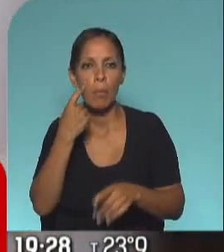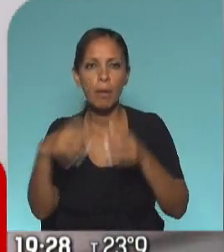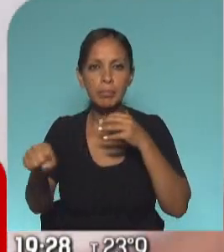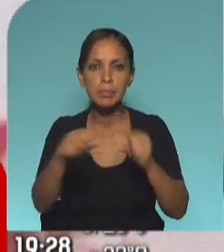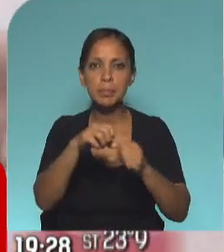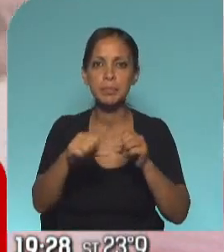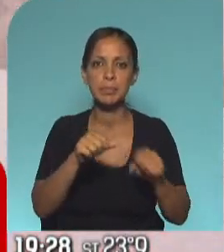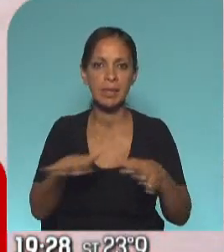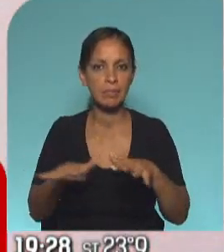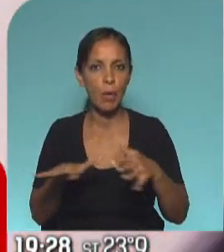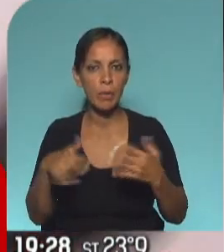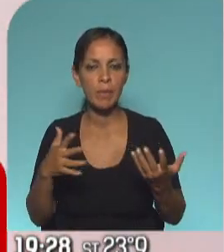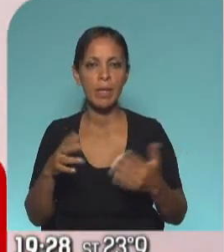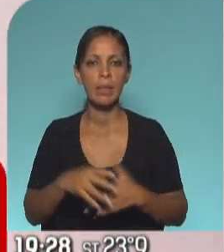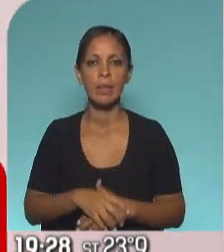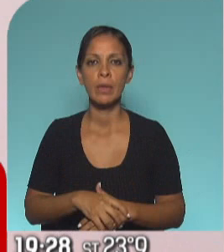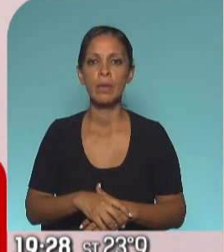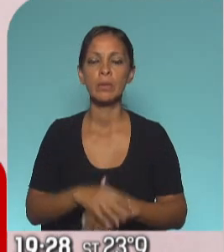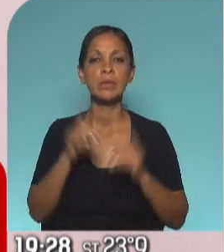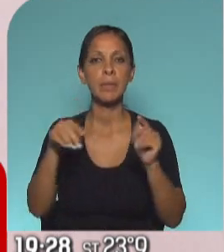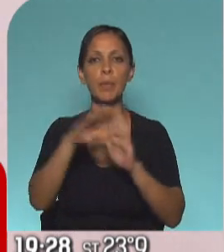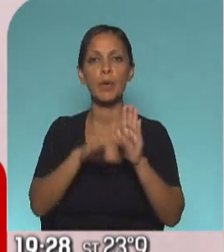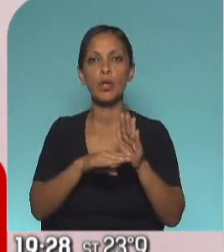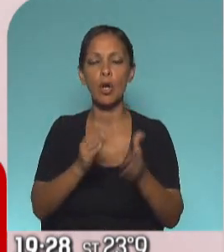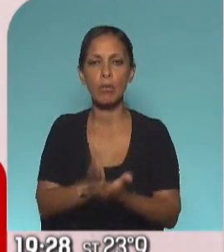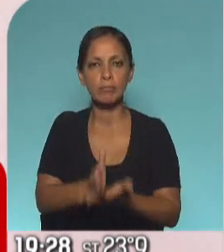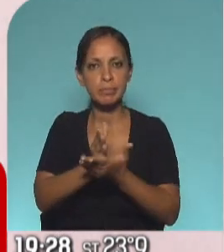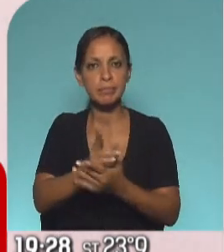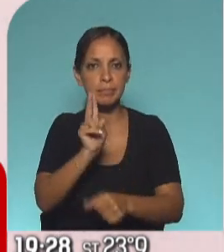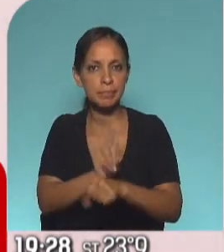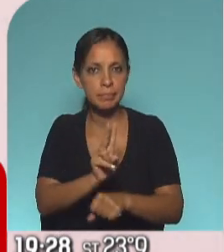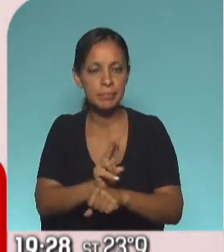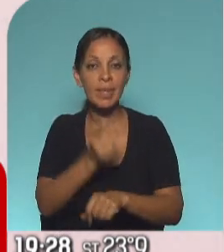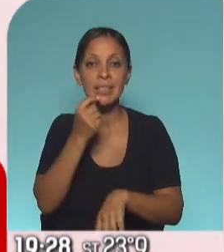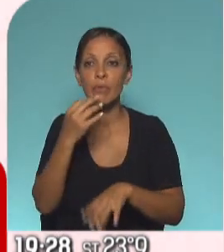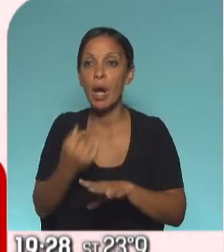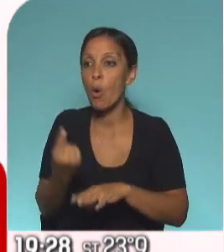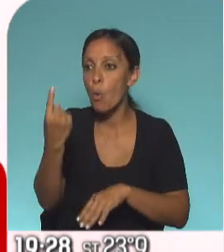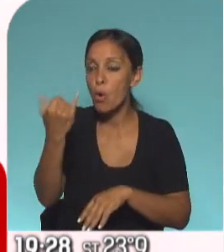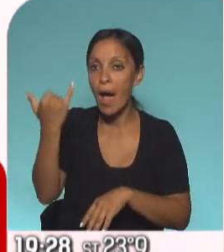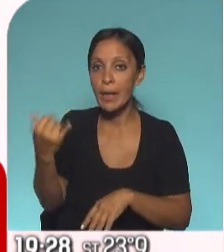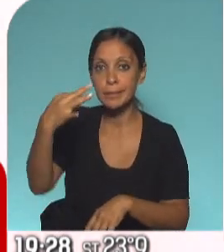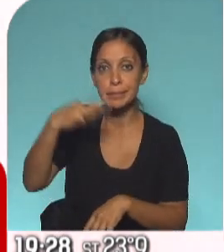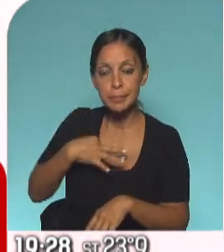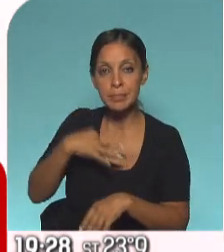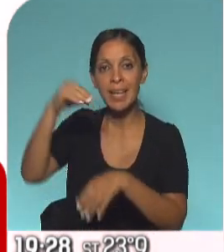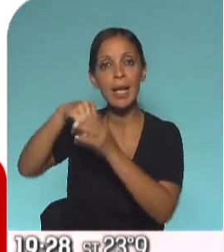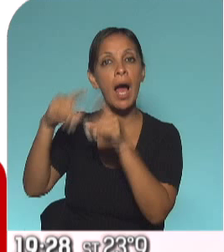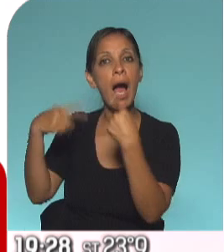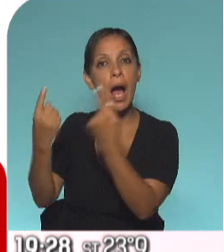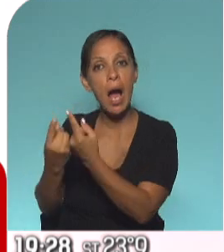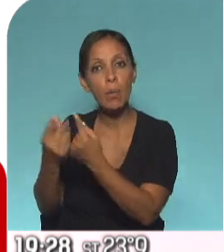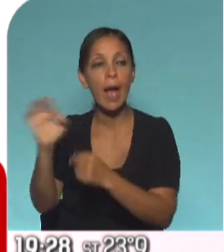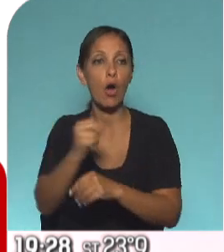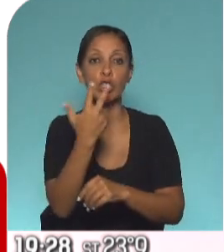con un protocolo muy estricto, que cuando hay un caso en un aula o hay 3 casos en